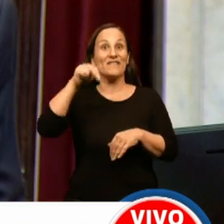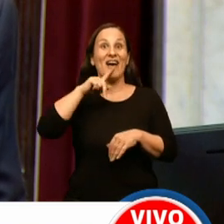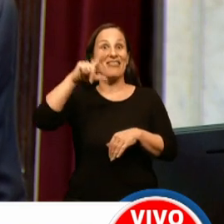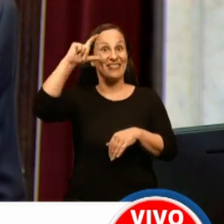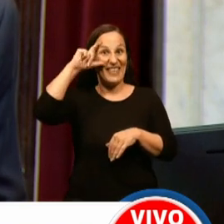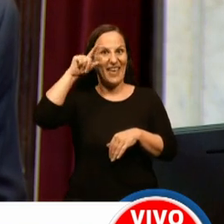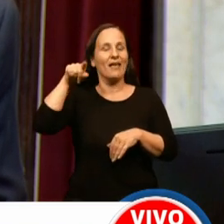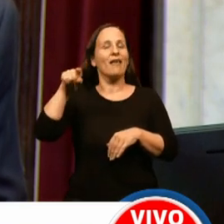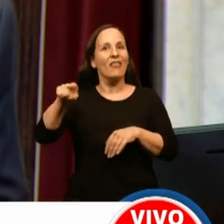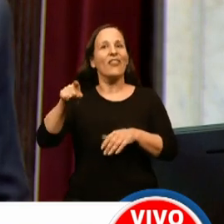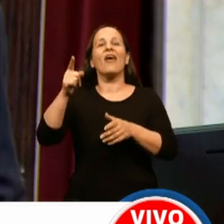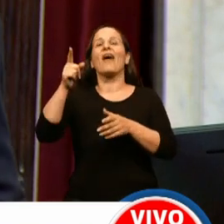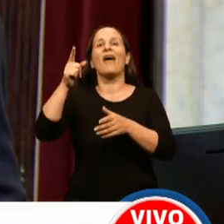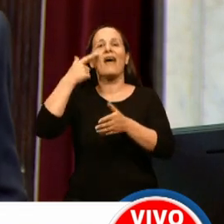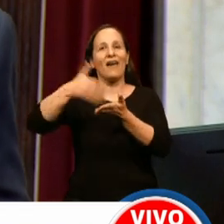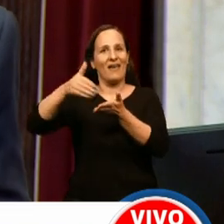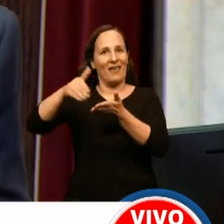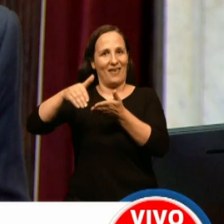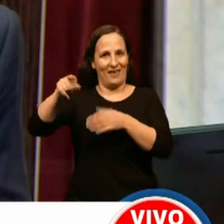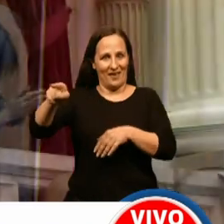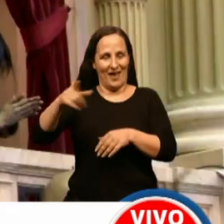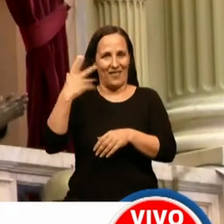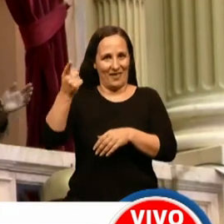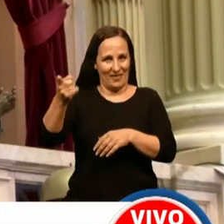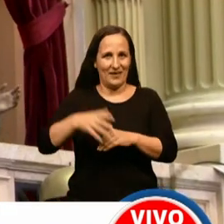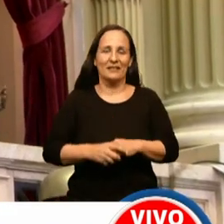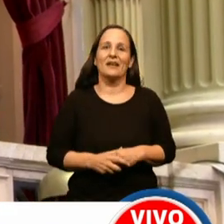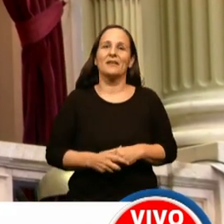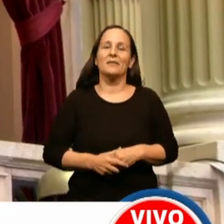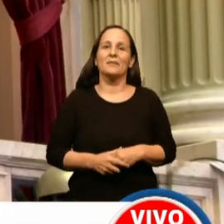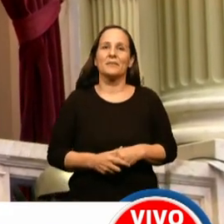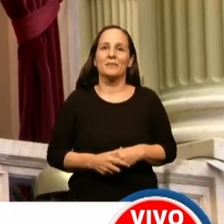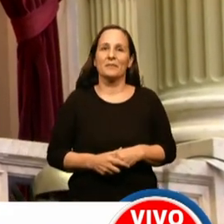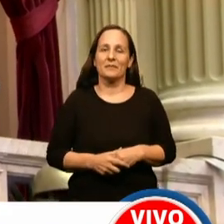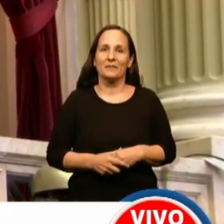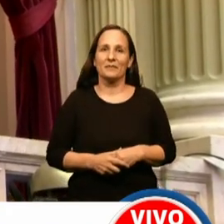políticas y prácticas contra la discriminación del inadi